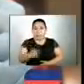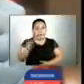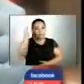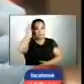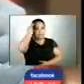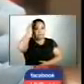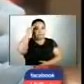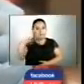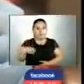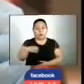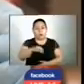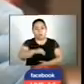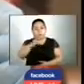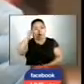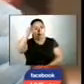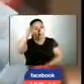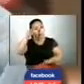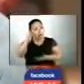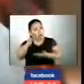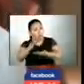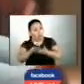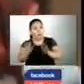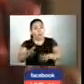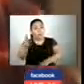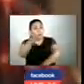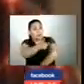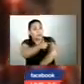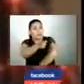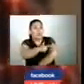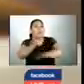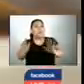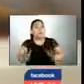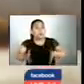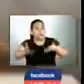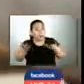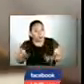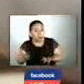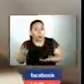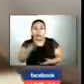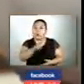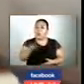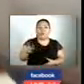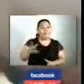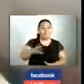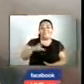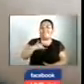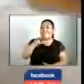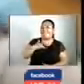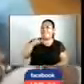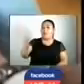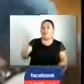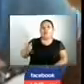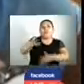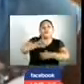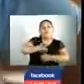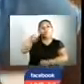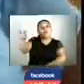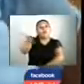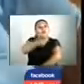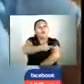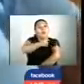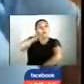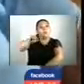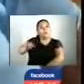pública esta tendencia a la baja en el promedio se atribuye a la falta de confianza en el fármaco de Johnson & Johnson al